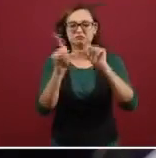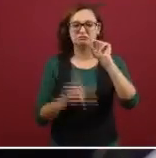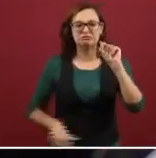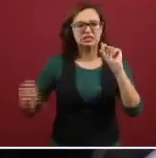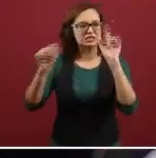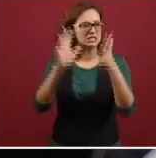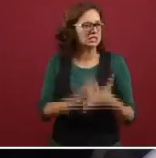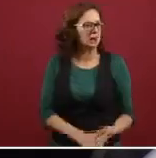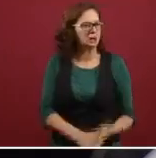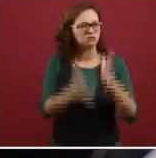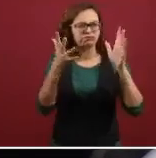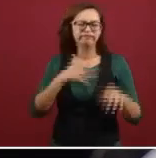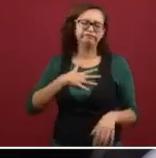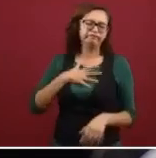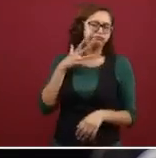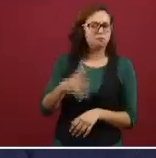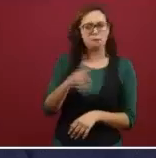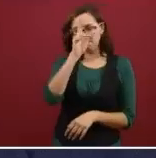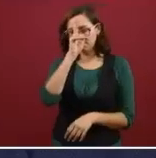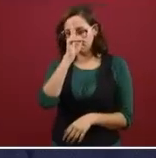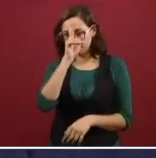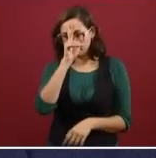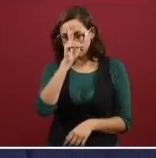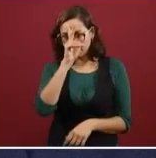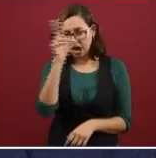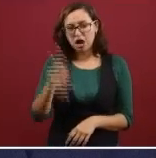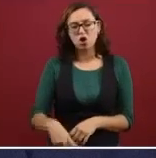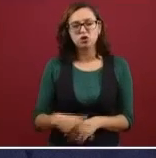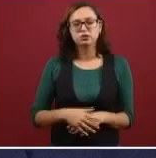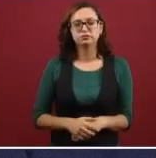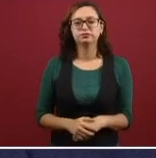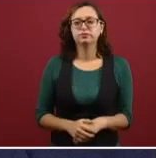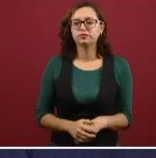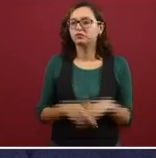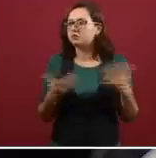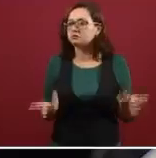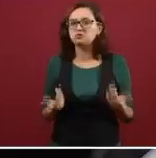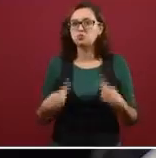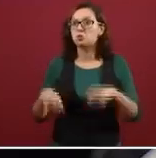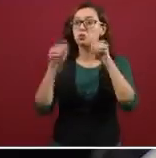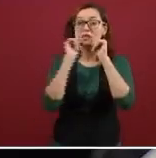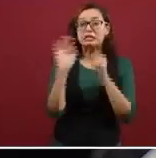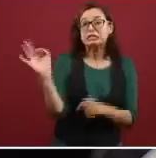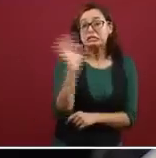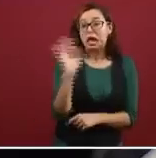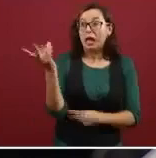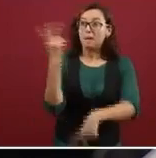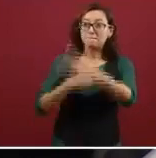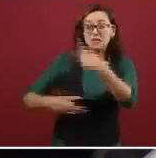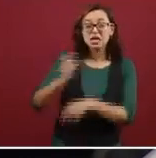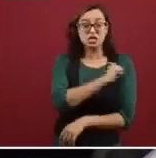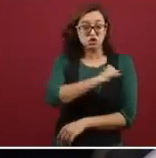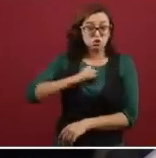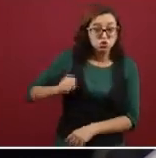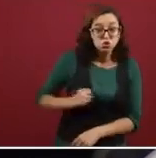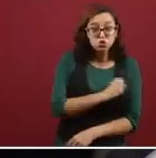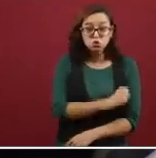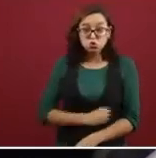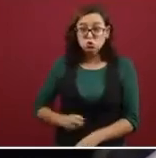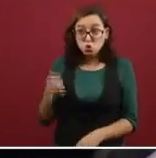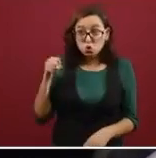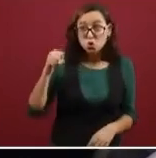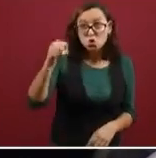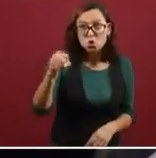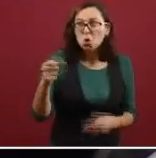del asco y ni contratando ni trayendo a Superman se va a arreglar. Esto lo dice un secretario